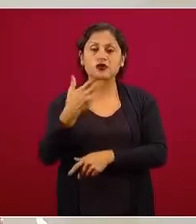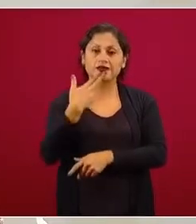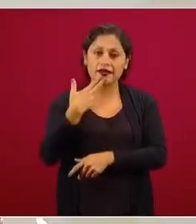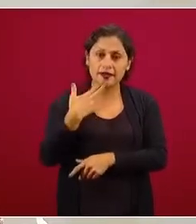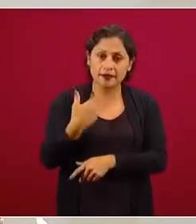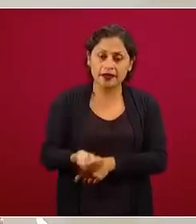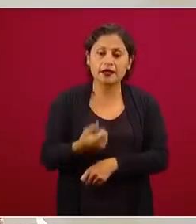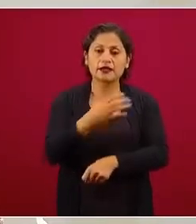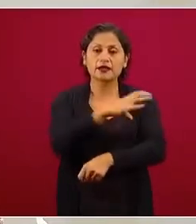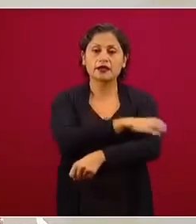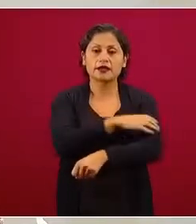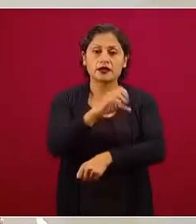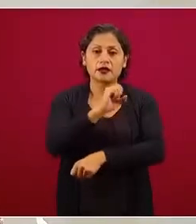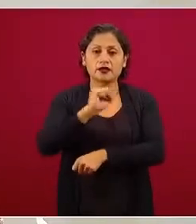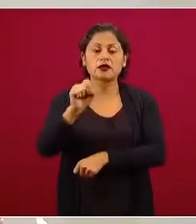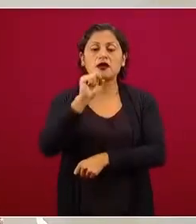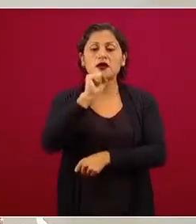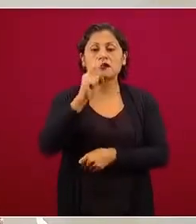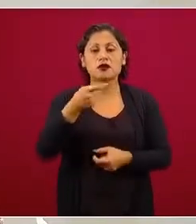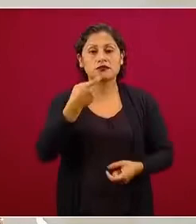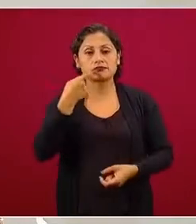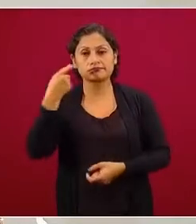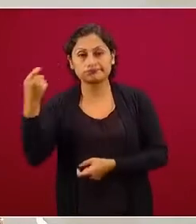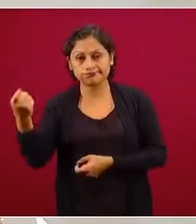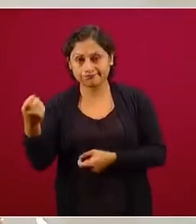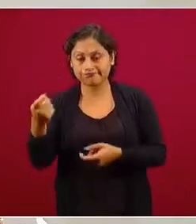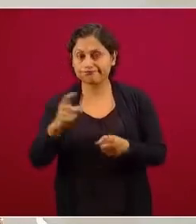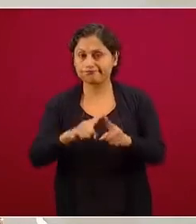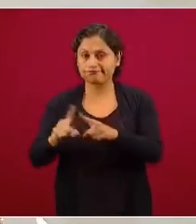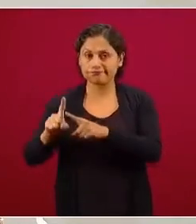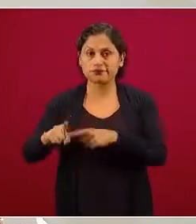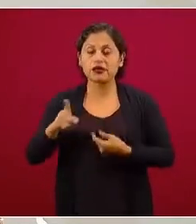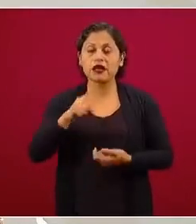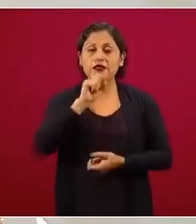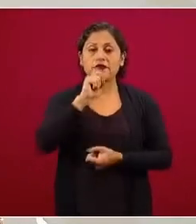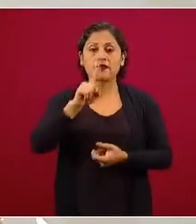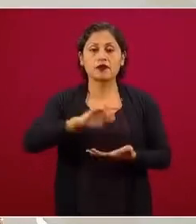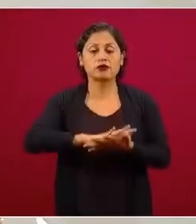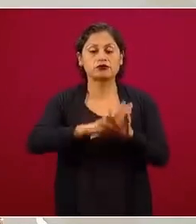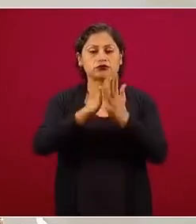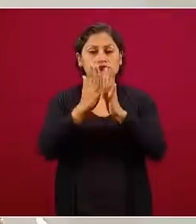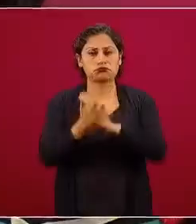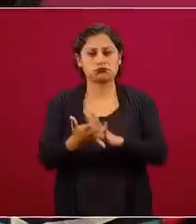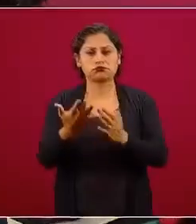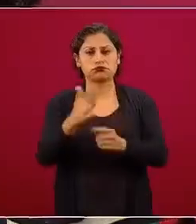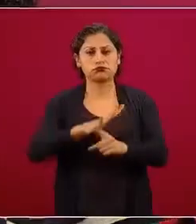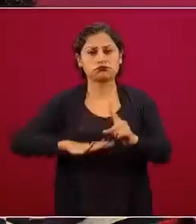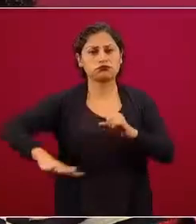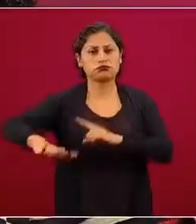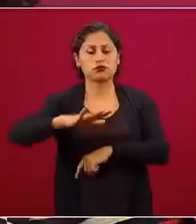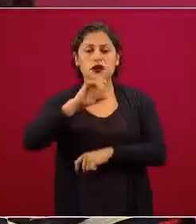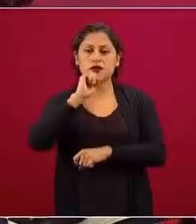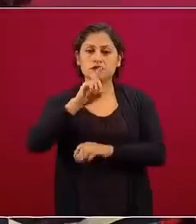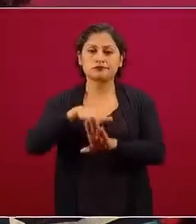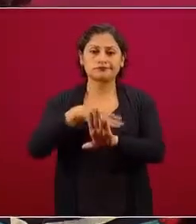el consumo de sustancias adictivas, la violencia social, la violencia de género y la